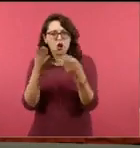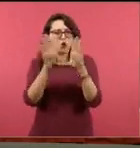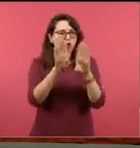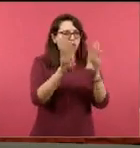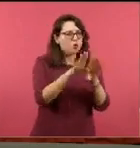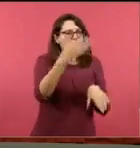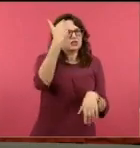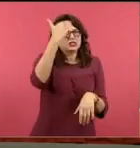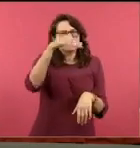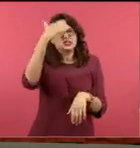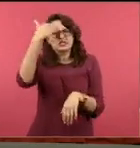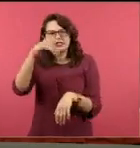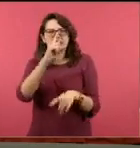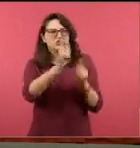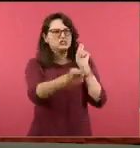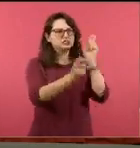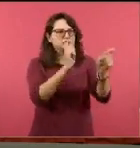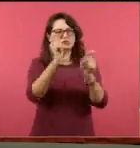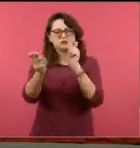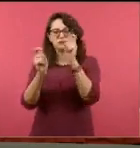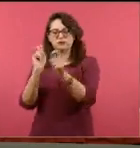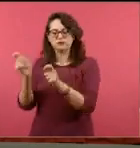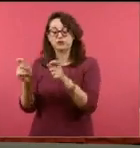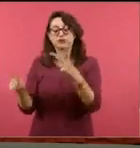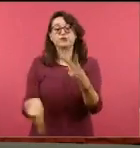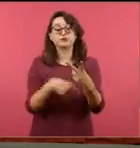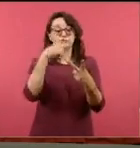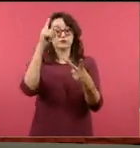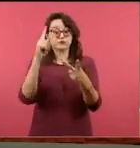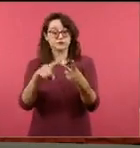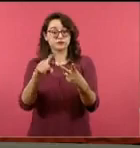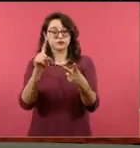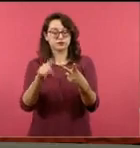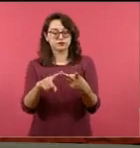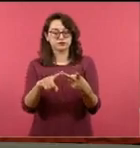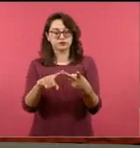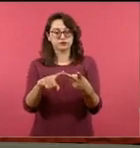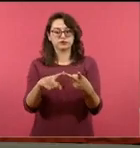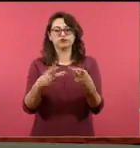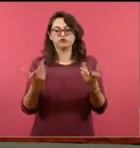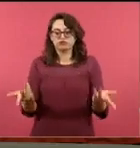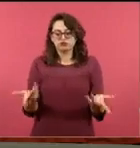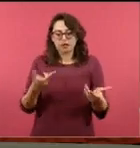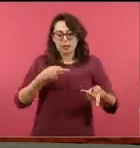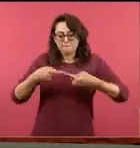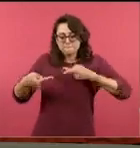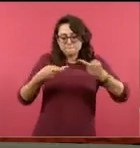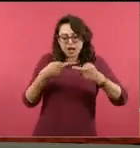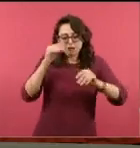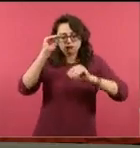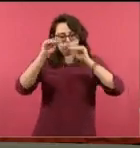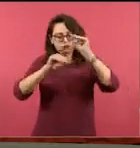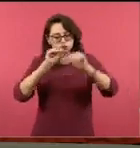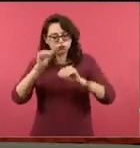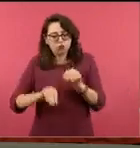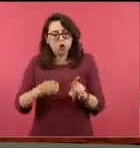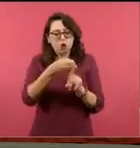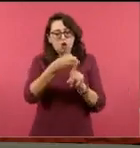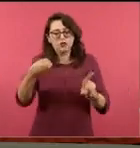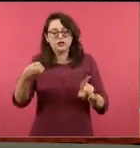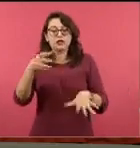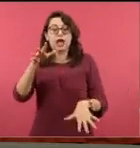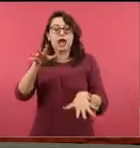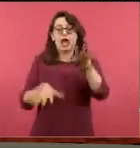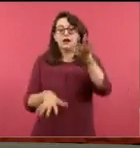acercamiento con el problema que vamos a tener. En la segunda fase de acción buscamos que haya una planificación. A veces es muy difícil o no